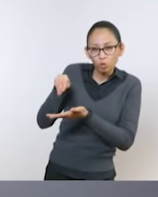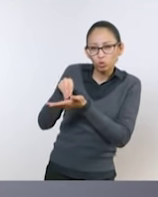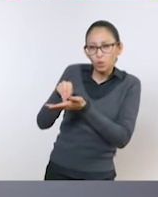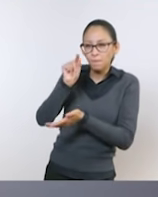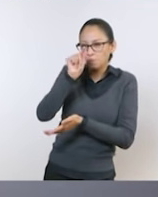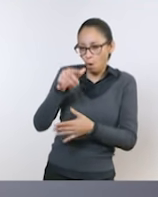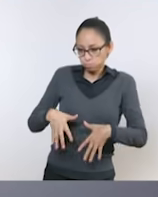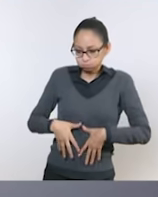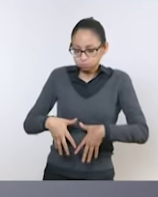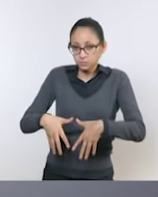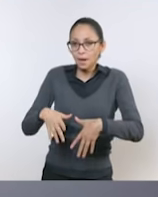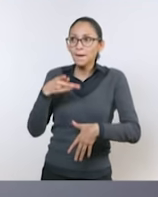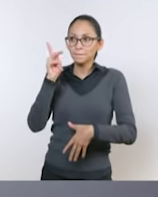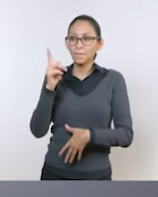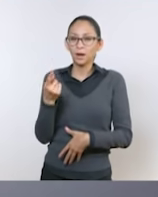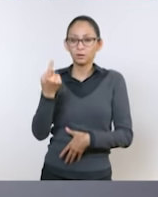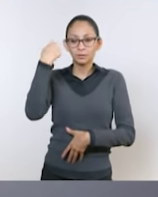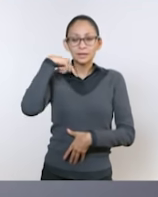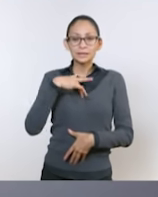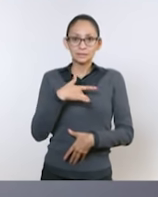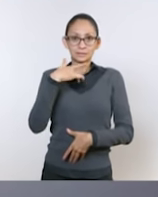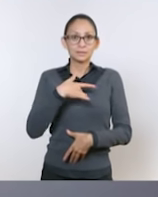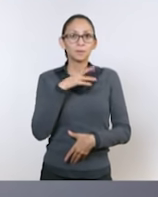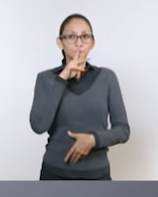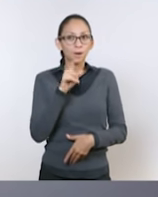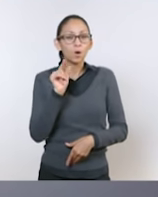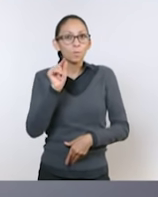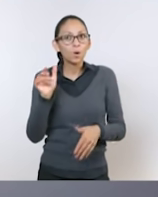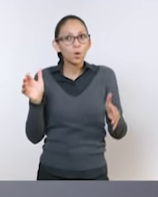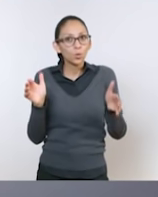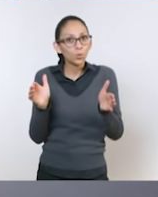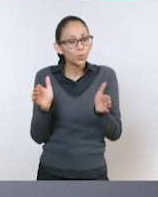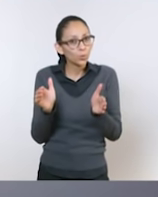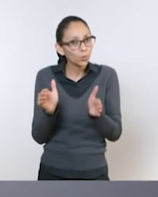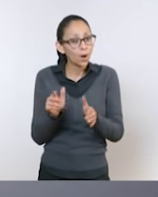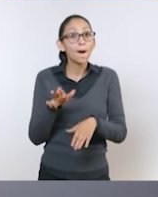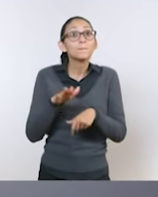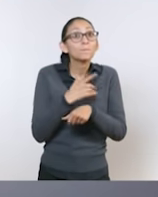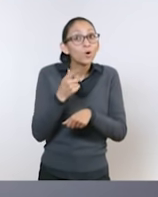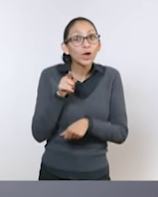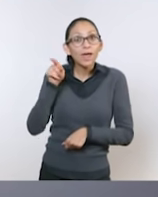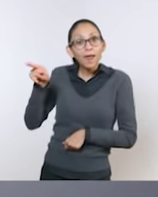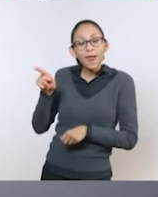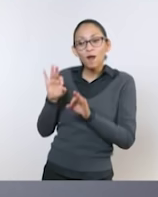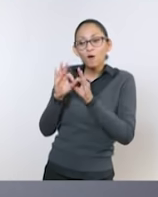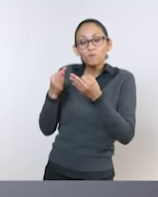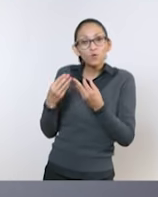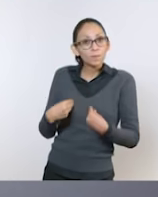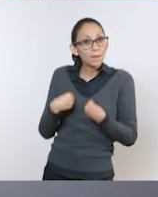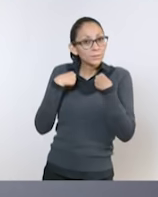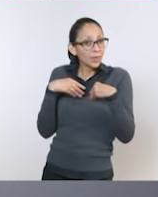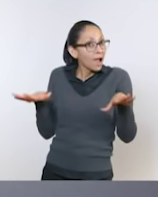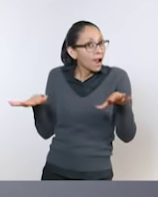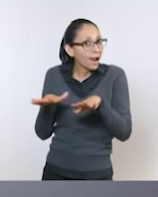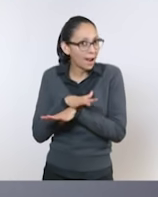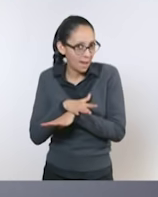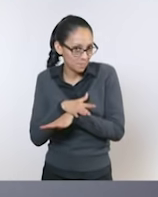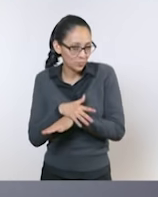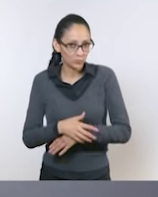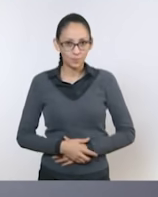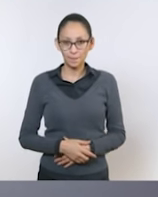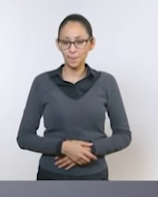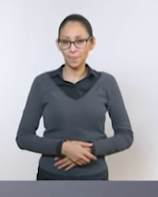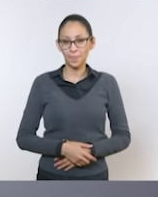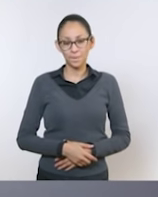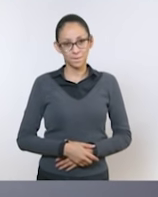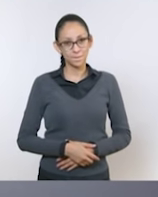de panza, sabe que se siente mejor y sabe que va por buen camino porque está cambiando su estilo